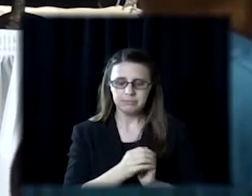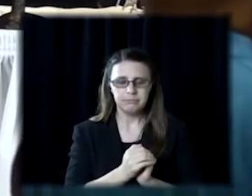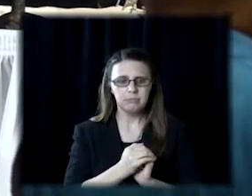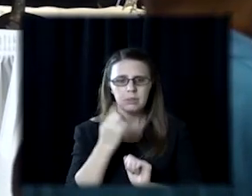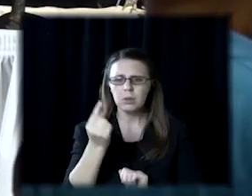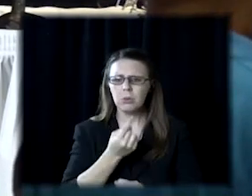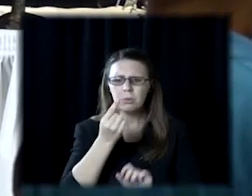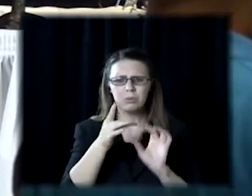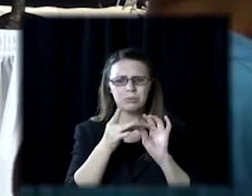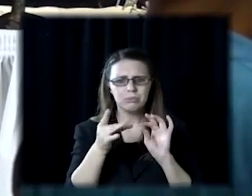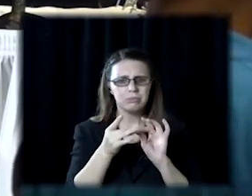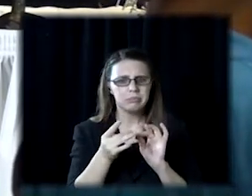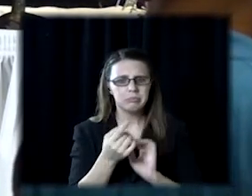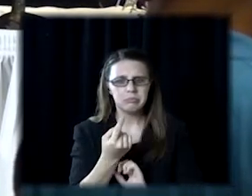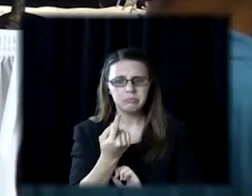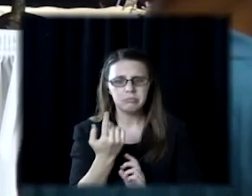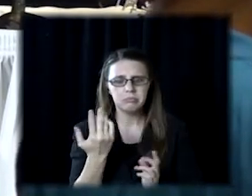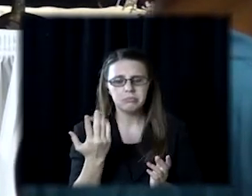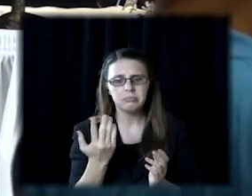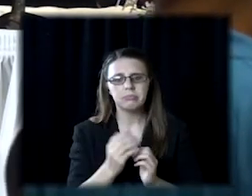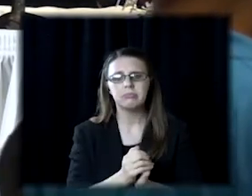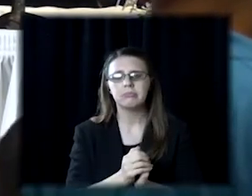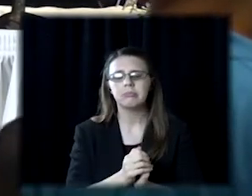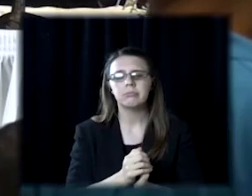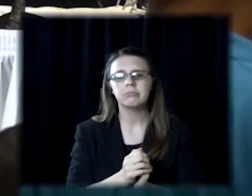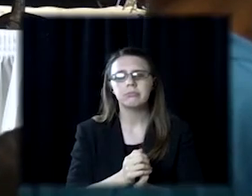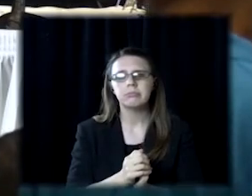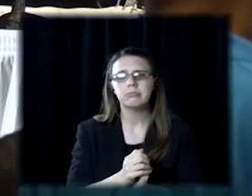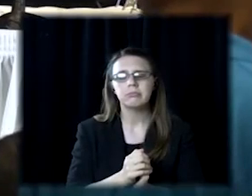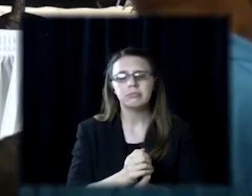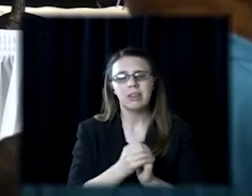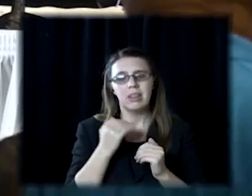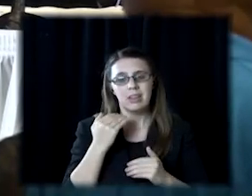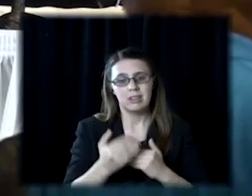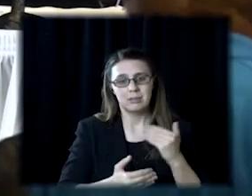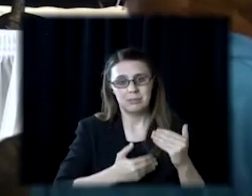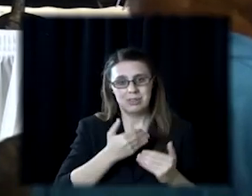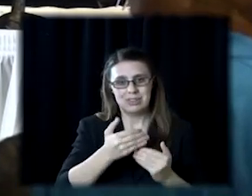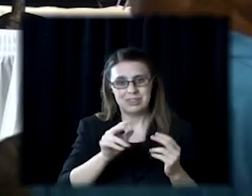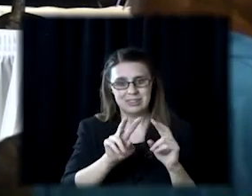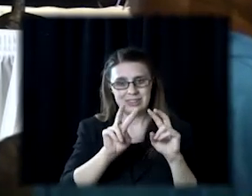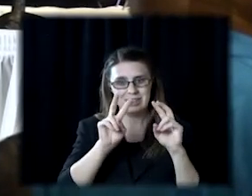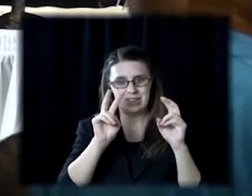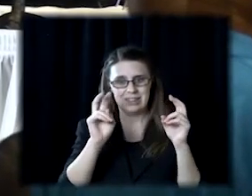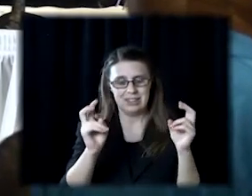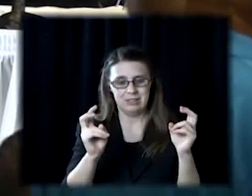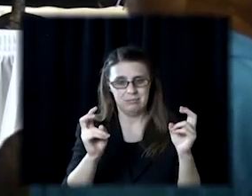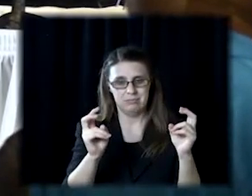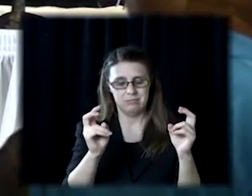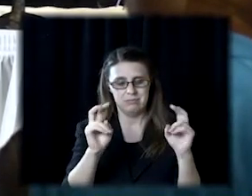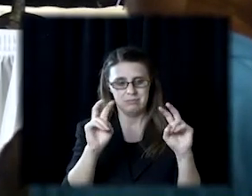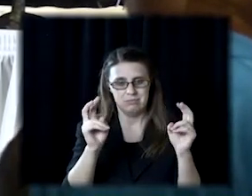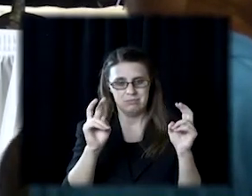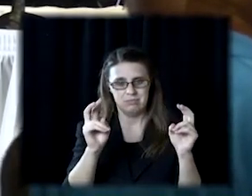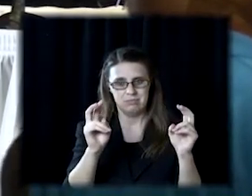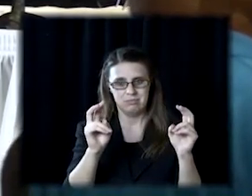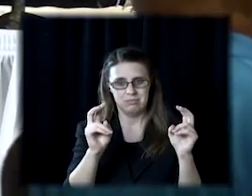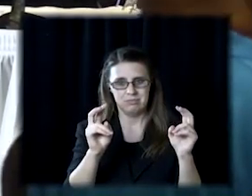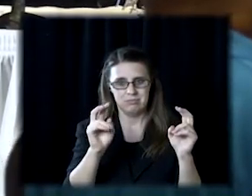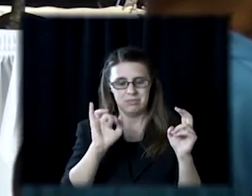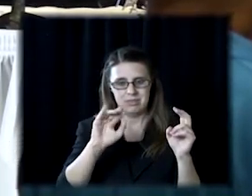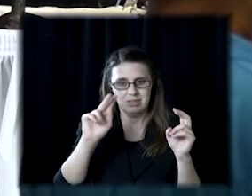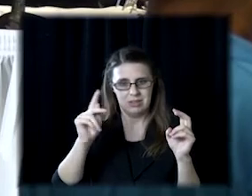que le haría es que este proceso, este tema, no se debería filtrar sobre el crisol